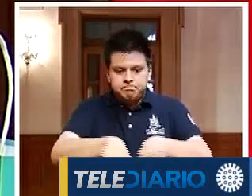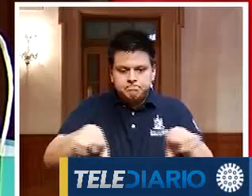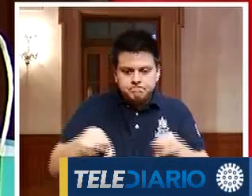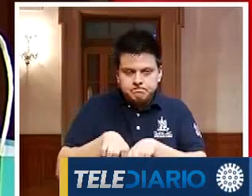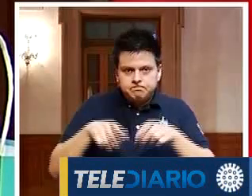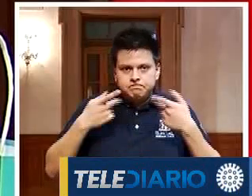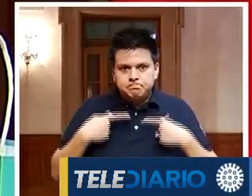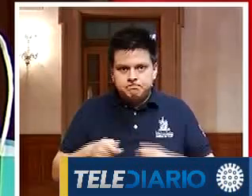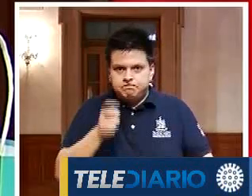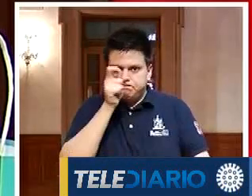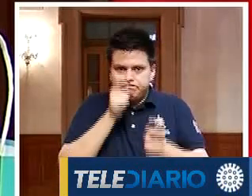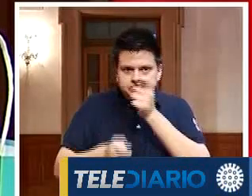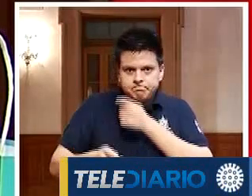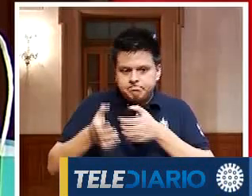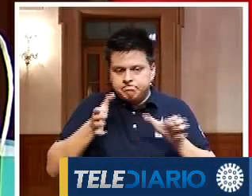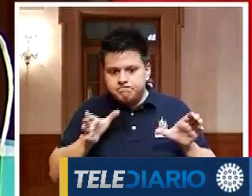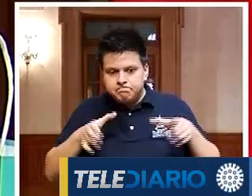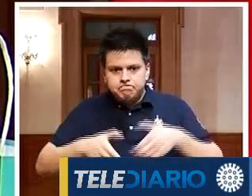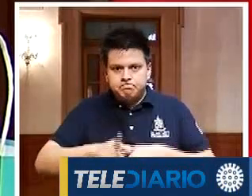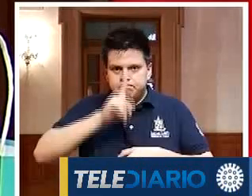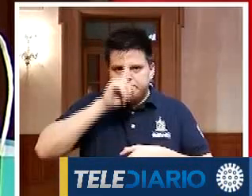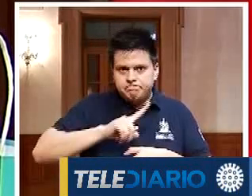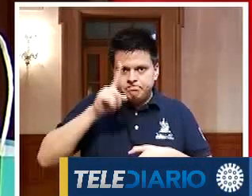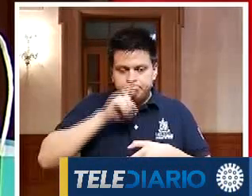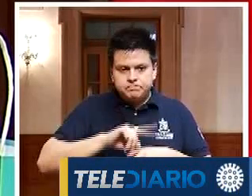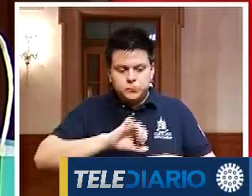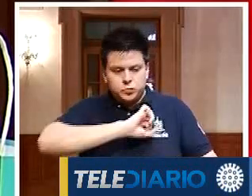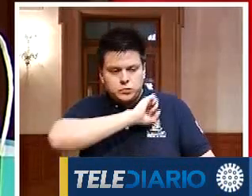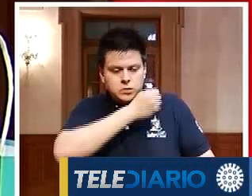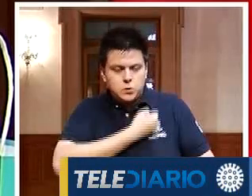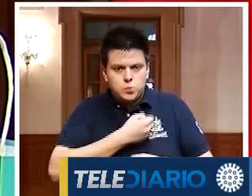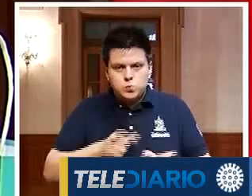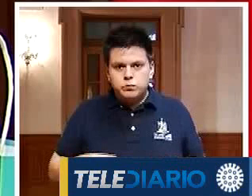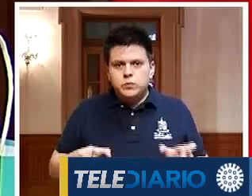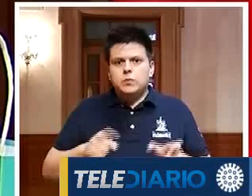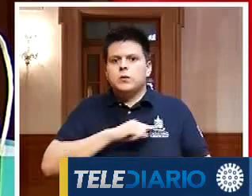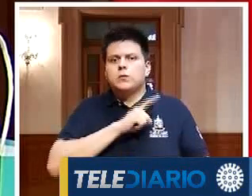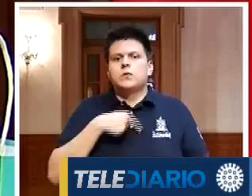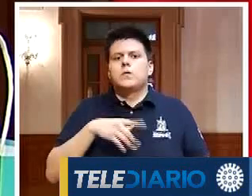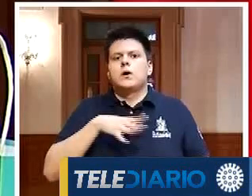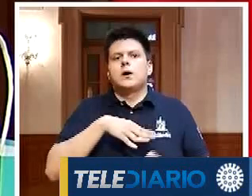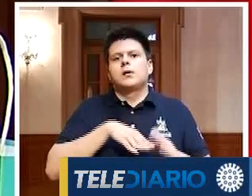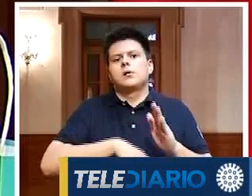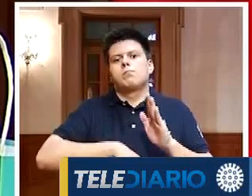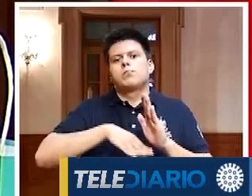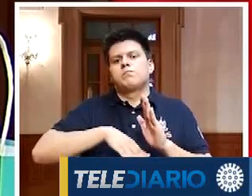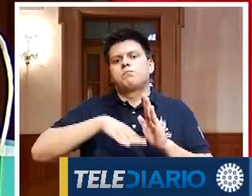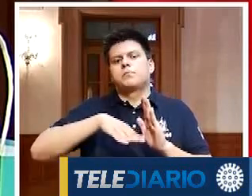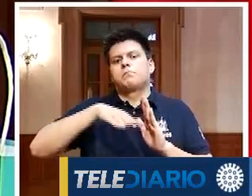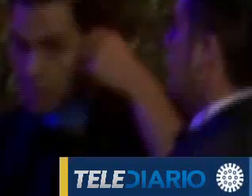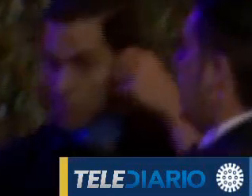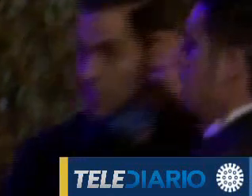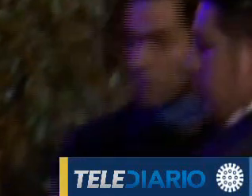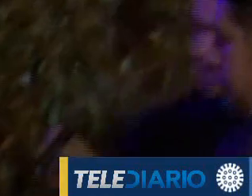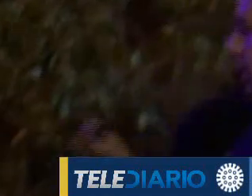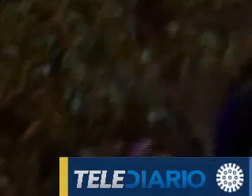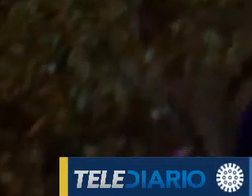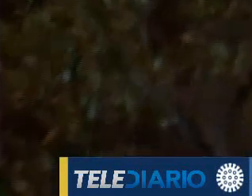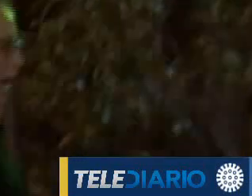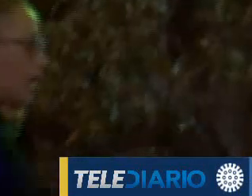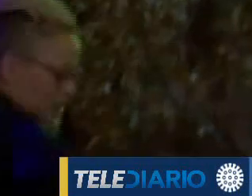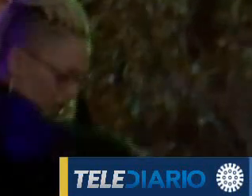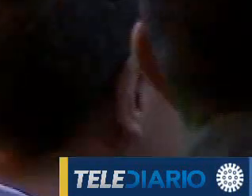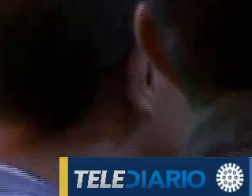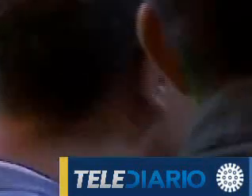expertos y del Consejo de Seguridad en Salud, es que vamos en un incremento exponencial. Se advirtió a